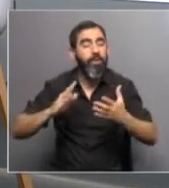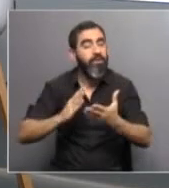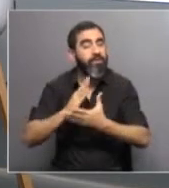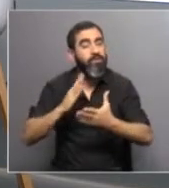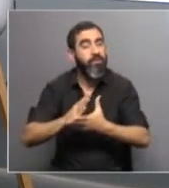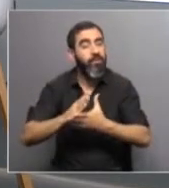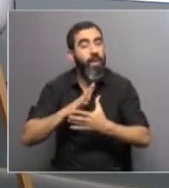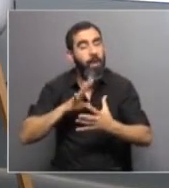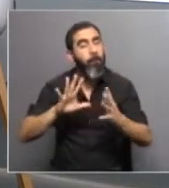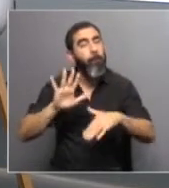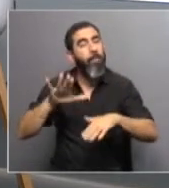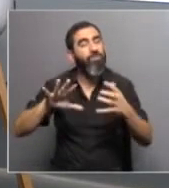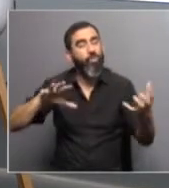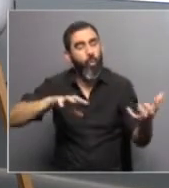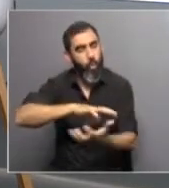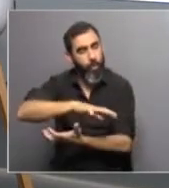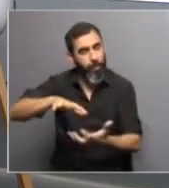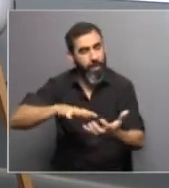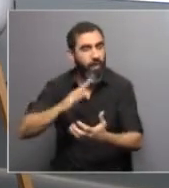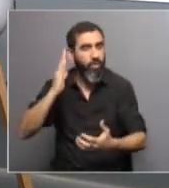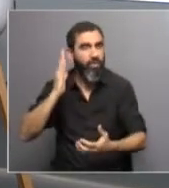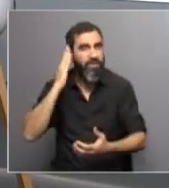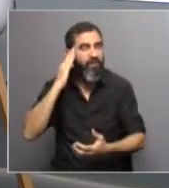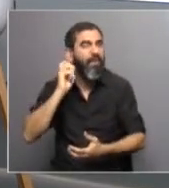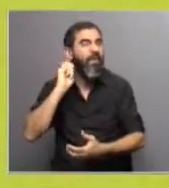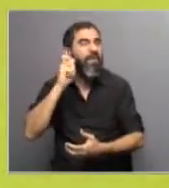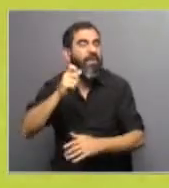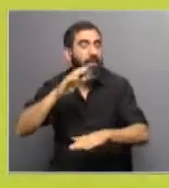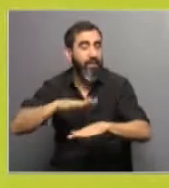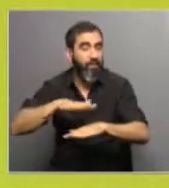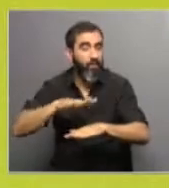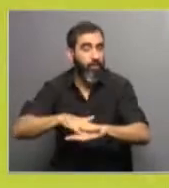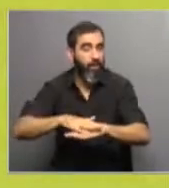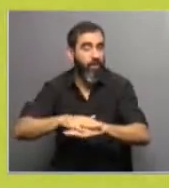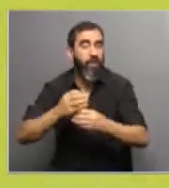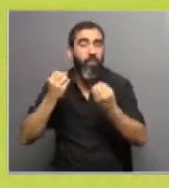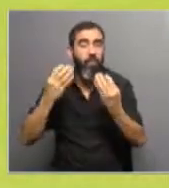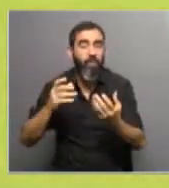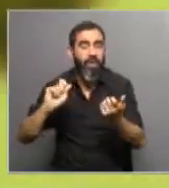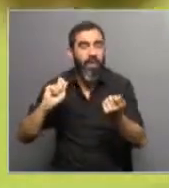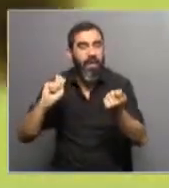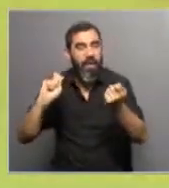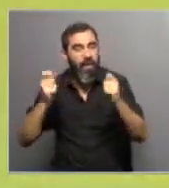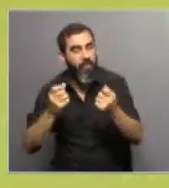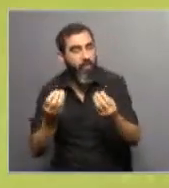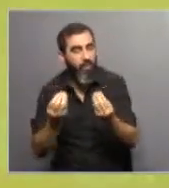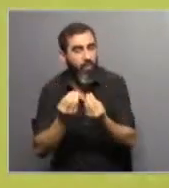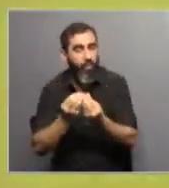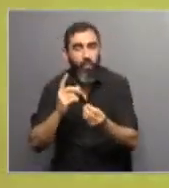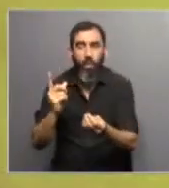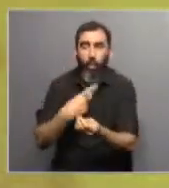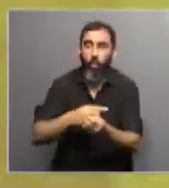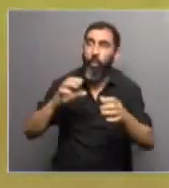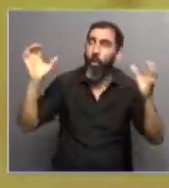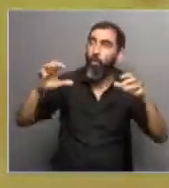es un campo mucho más complejo de atribuir los cambios, porque es mucho más ruidoso, todos estamos acostumbrados.